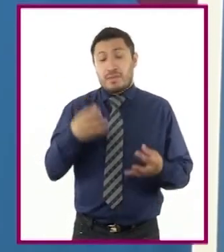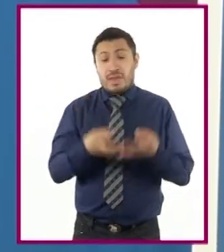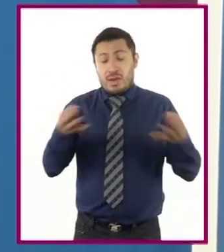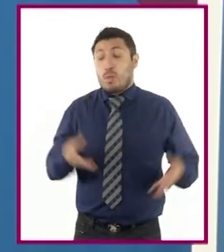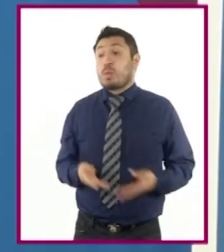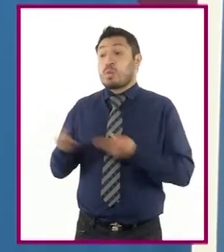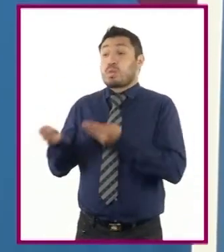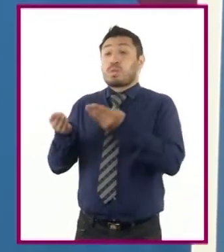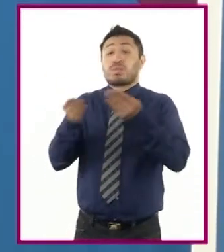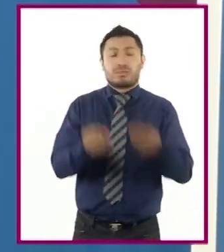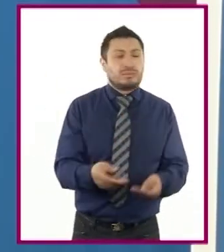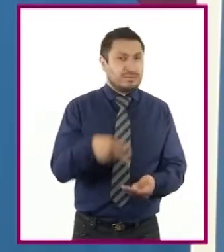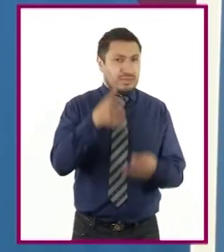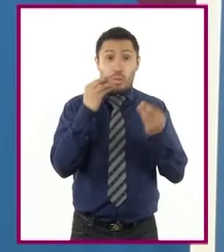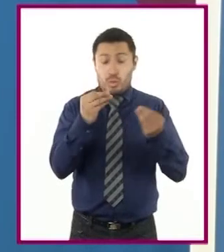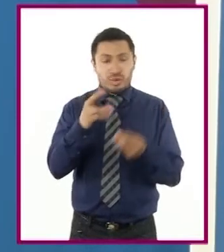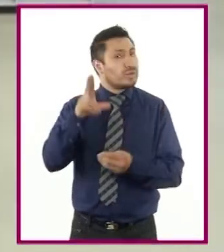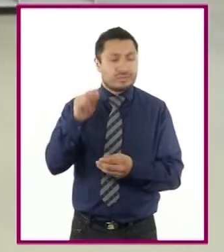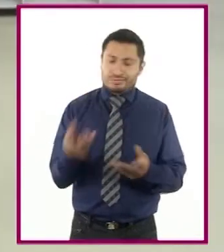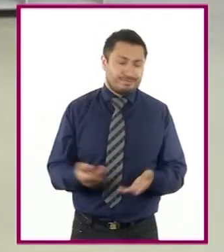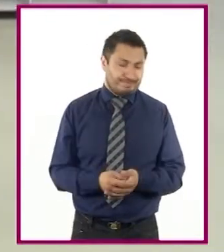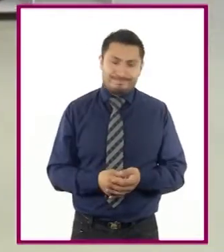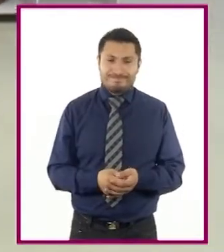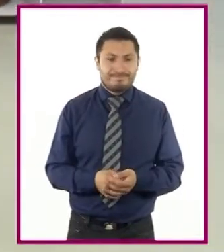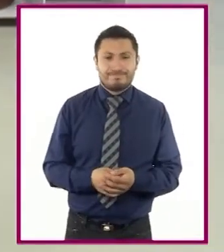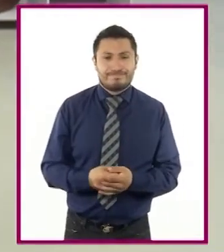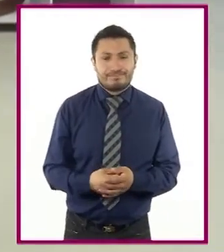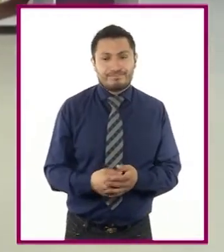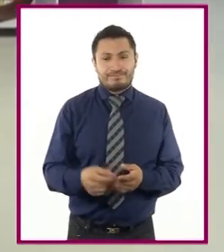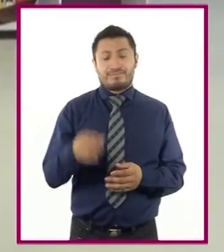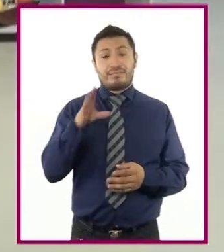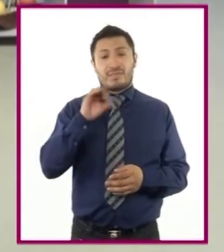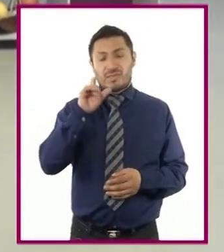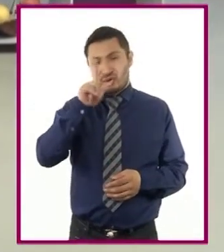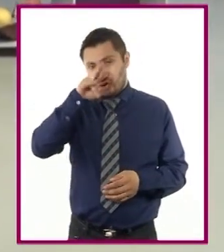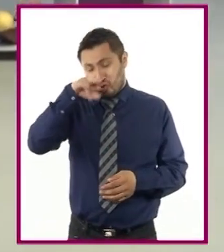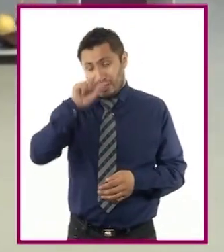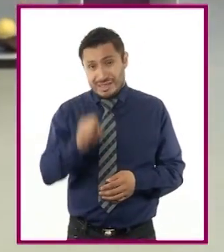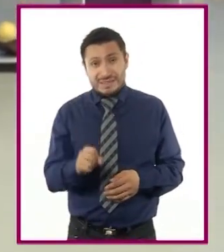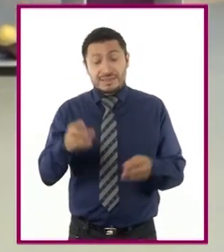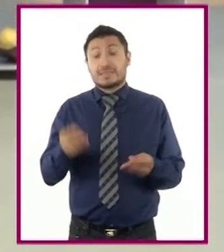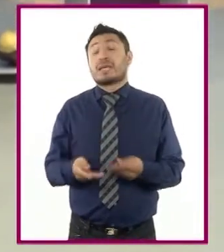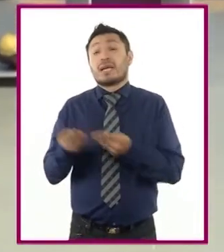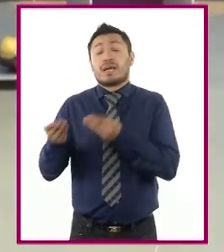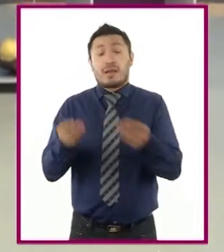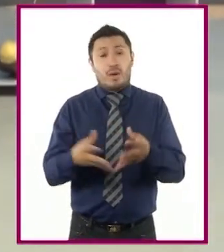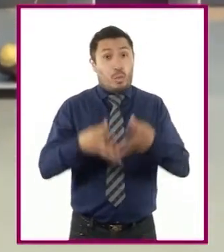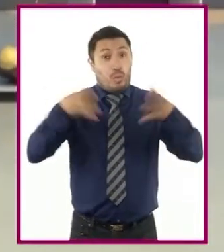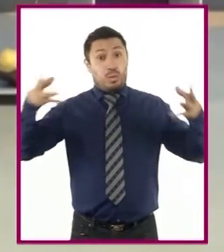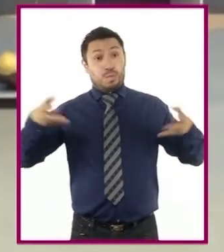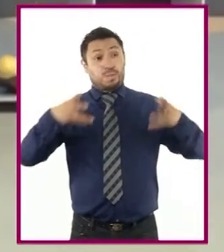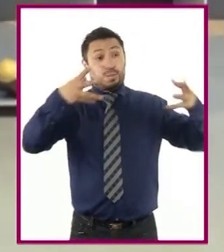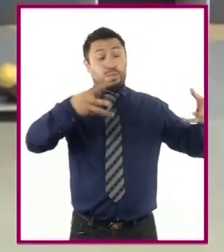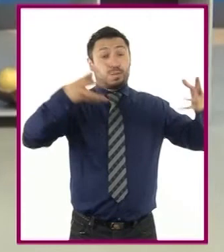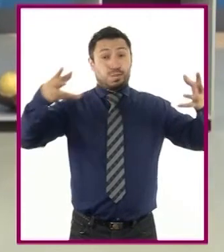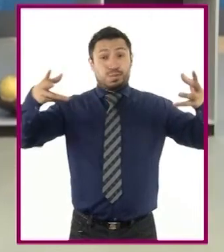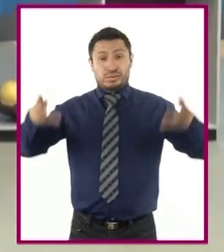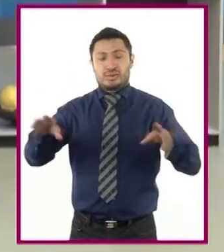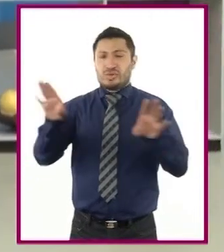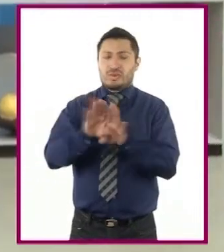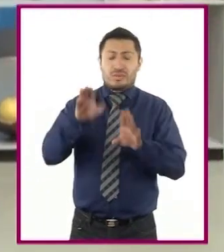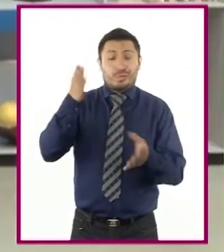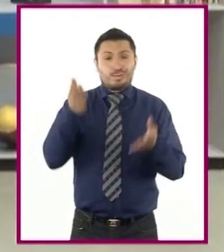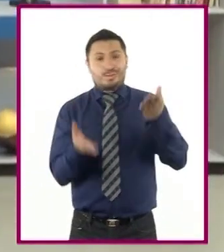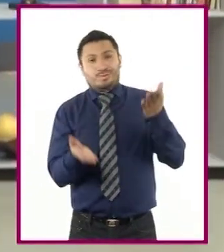importantes, aunque no tantos como deseaban. Las colonias recibidas eran enormes en comparación con los territorios